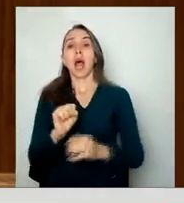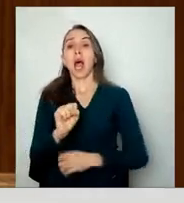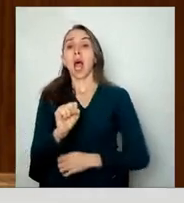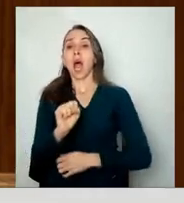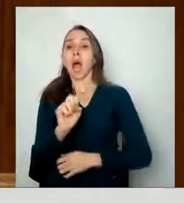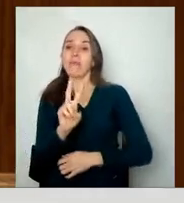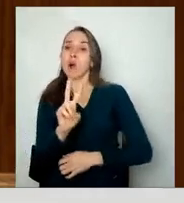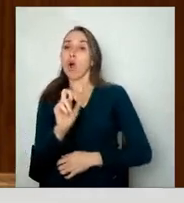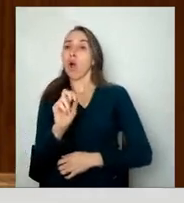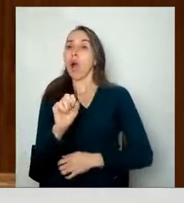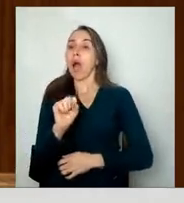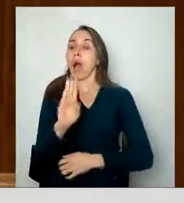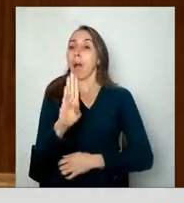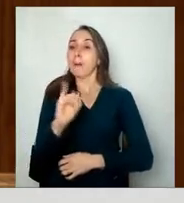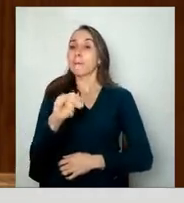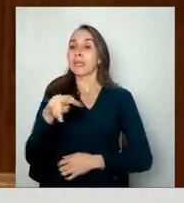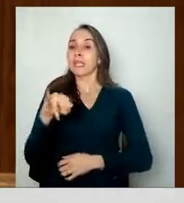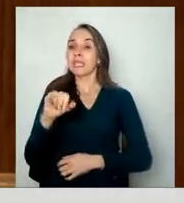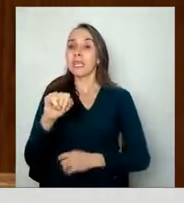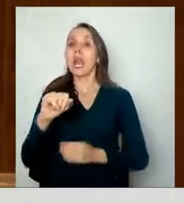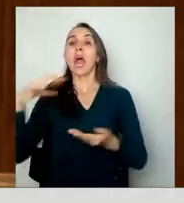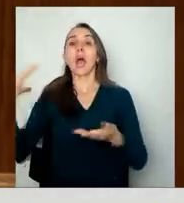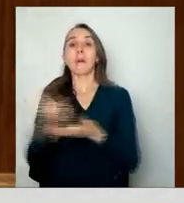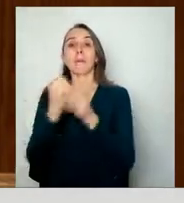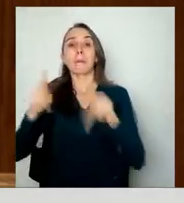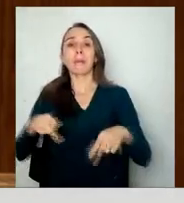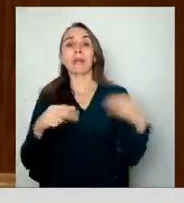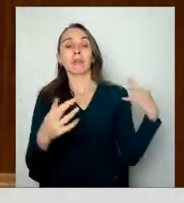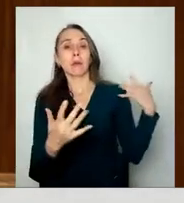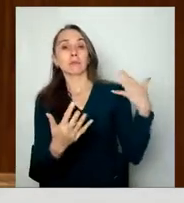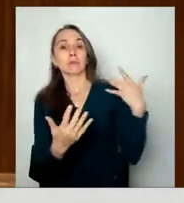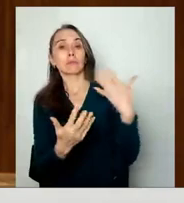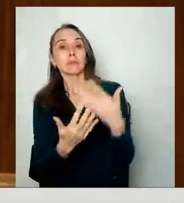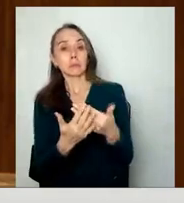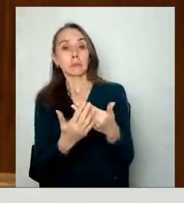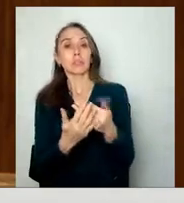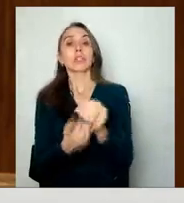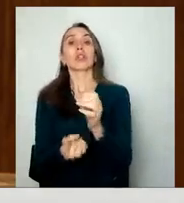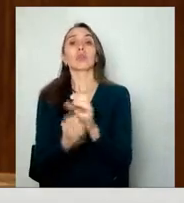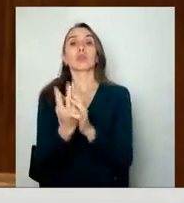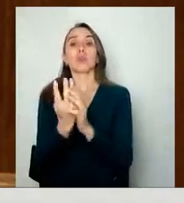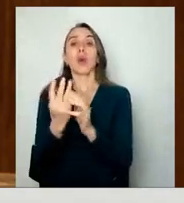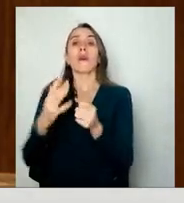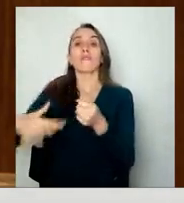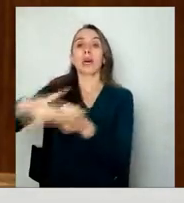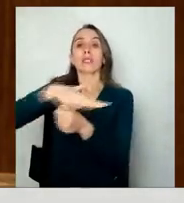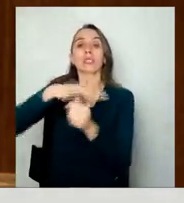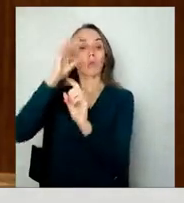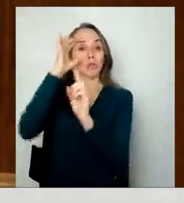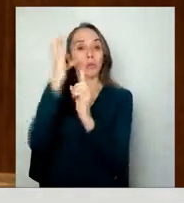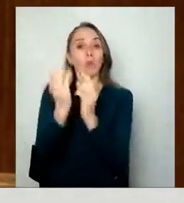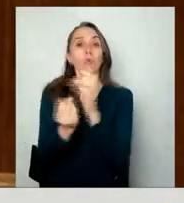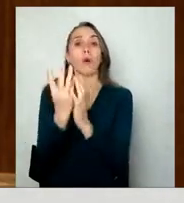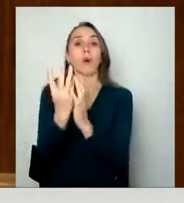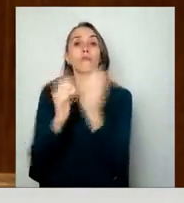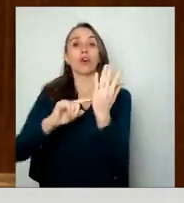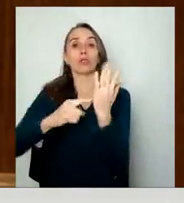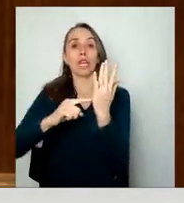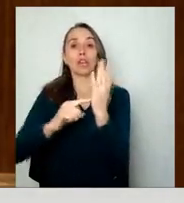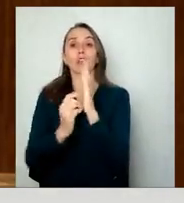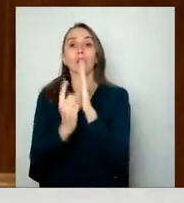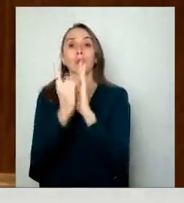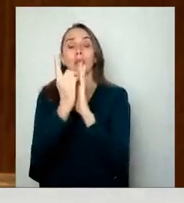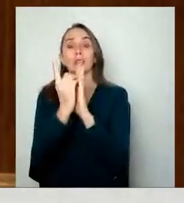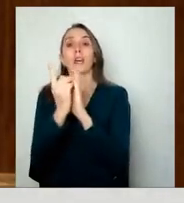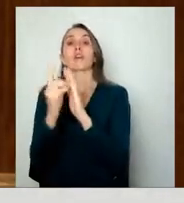acumulada de los logros y metas alcanzadas en sus años de existencia el nuevo entorno cultural y tecnológico que condiciona el desarrollo de las sociedades